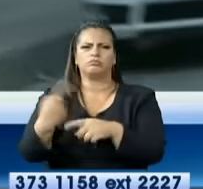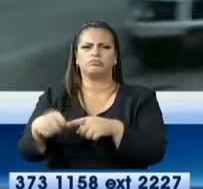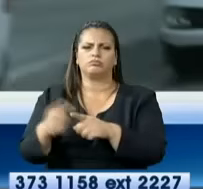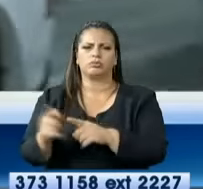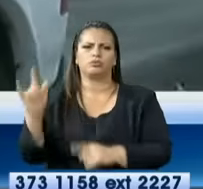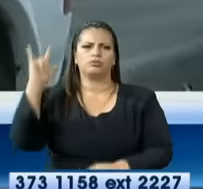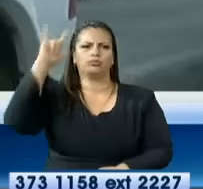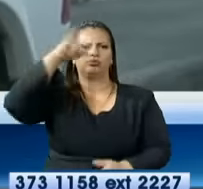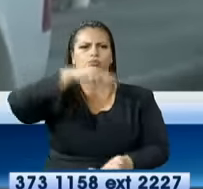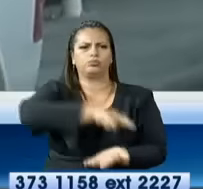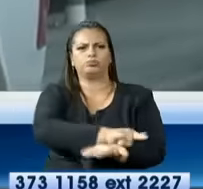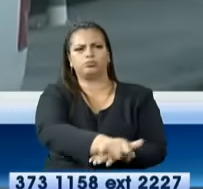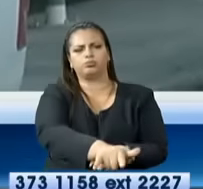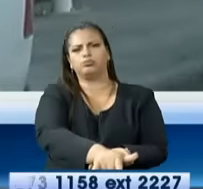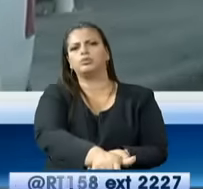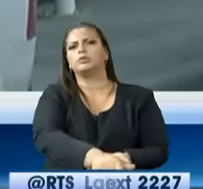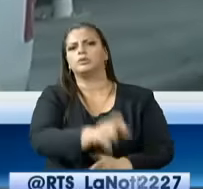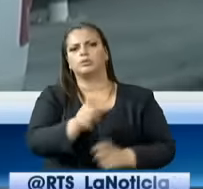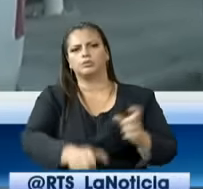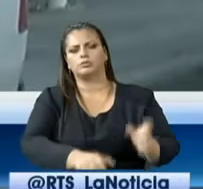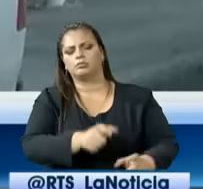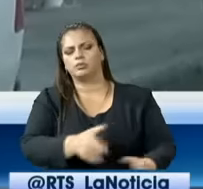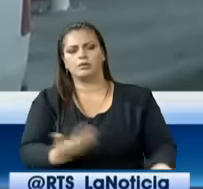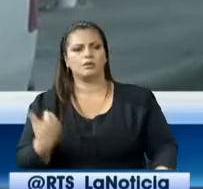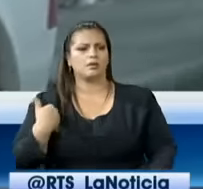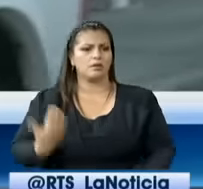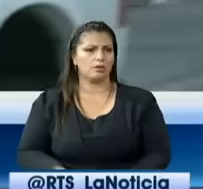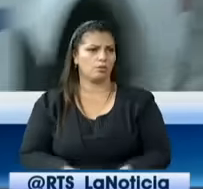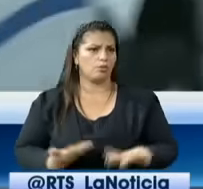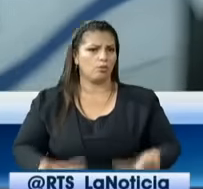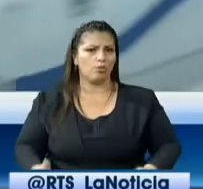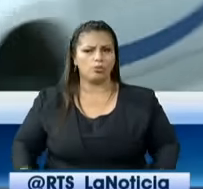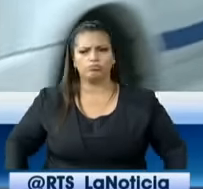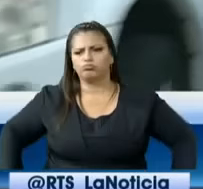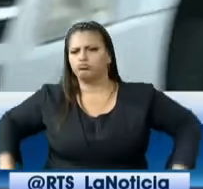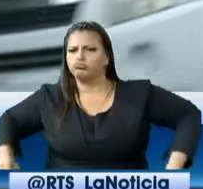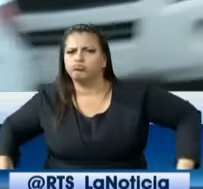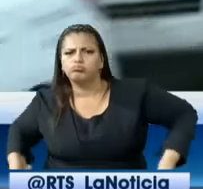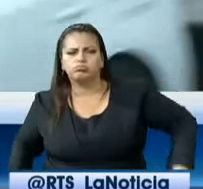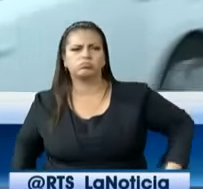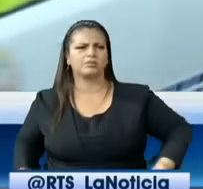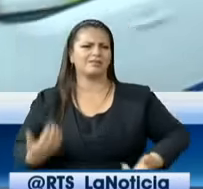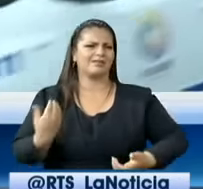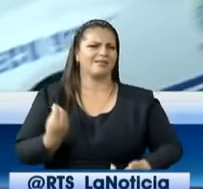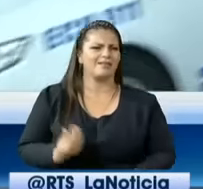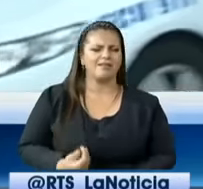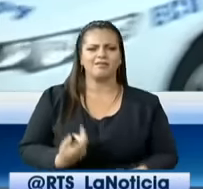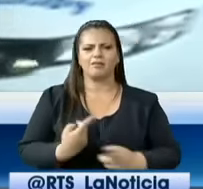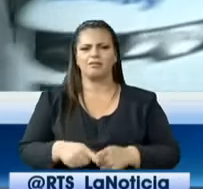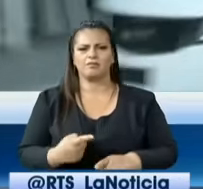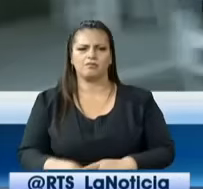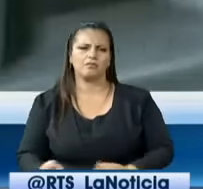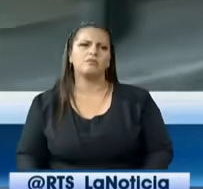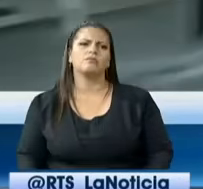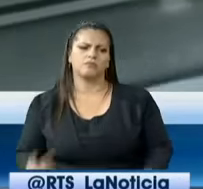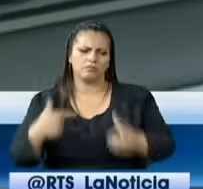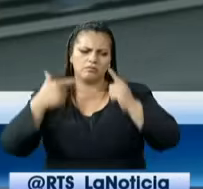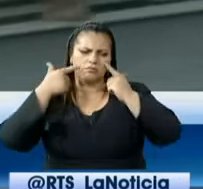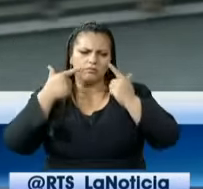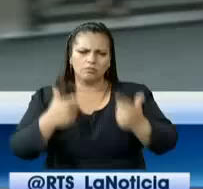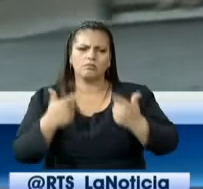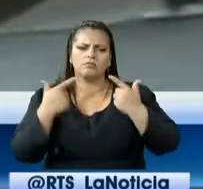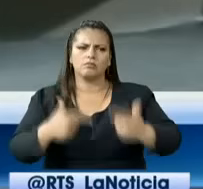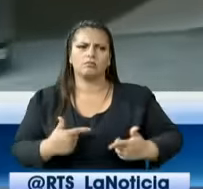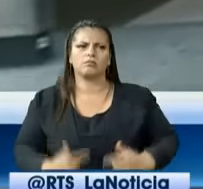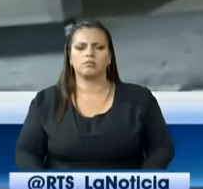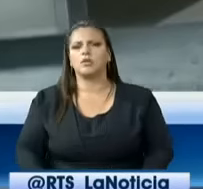eso a veces traen sus pertenencias y eso es lo que nos han solicitado en el vuelo policial. 24 horas al día. 24 horas al día. Es el